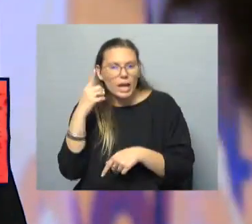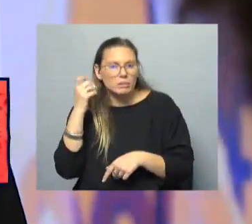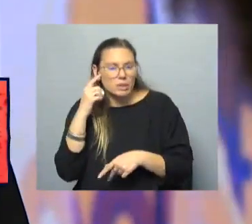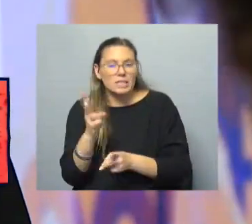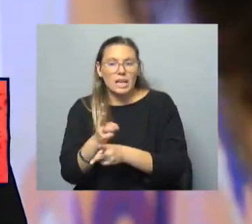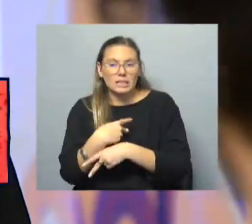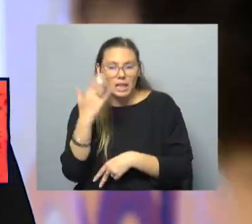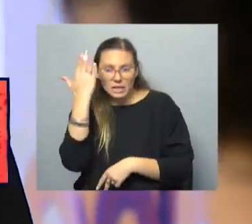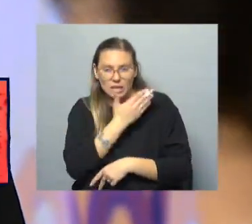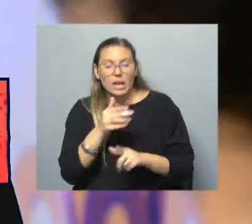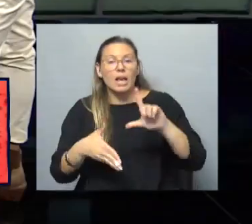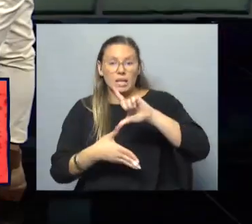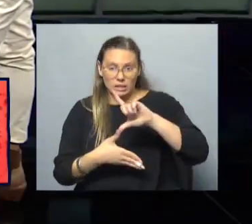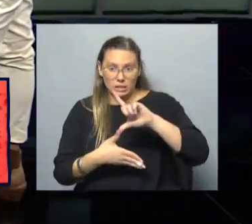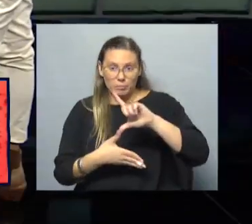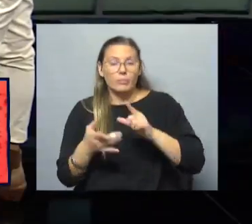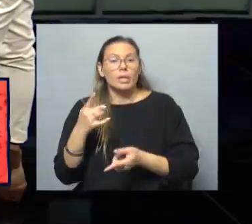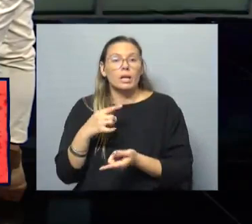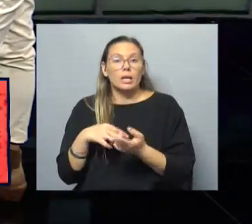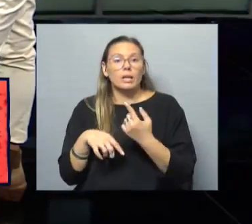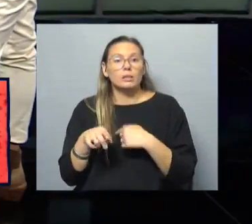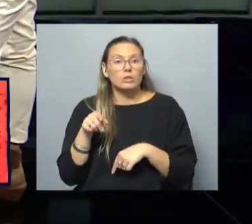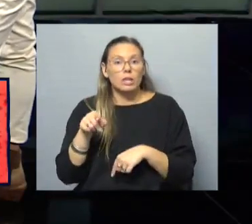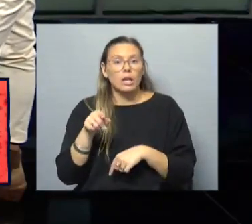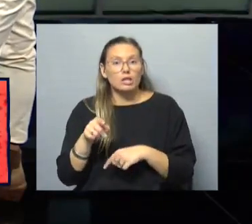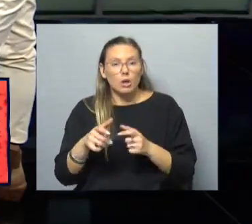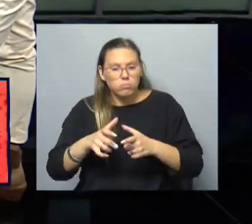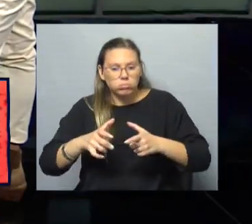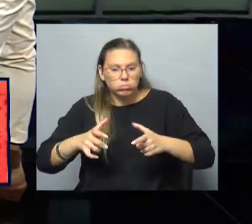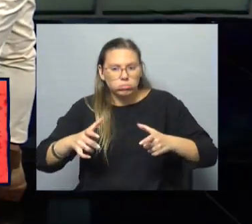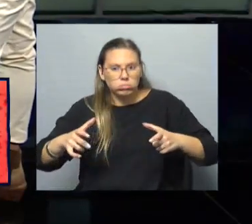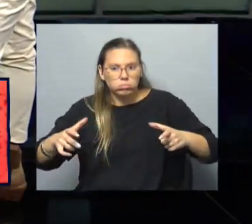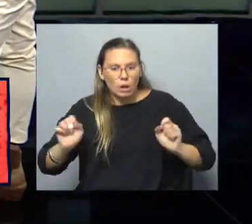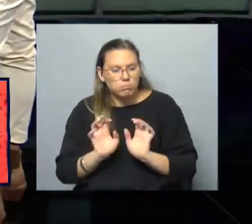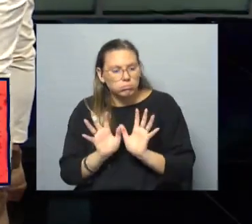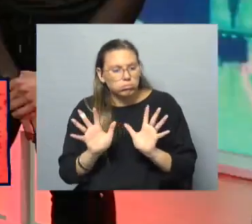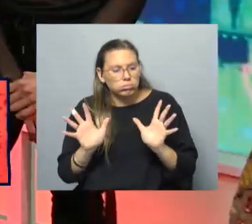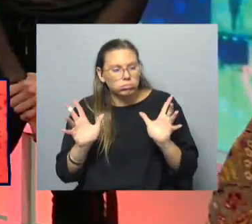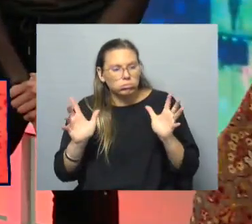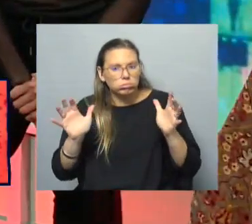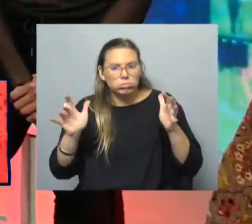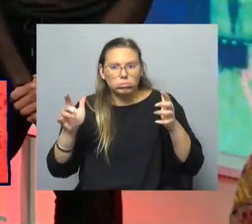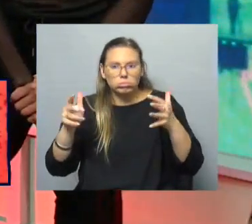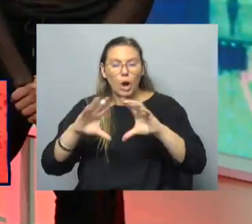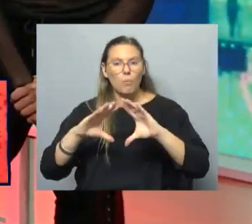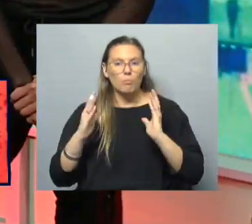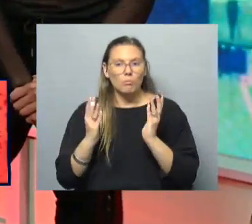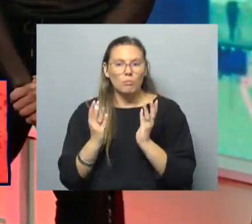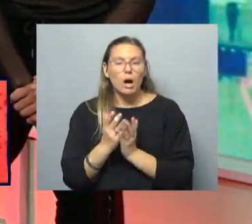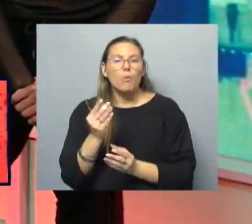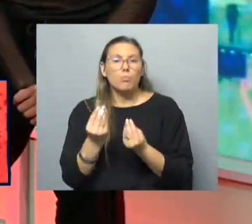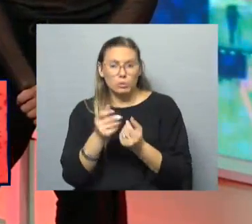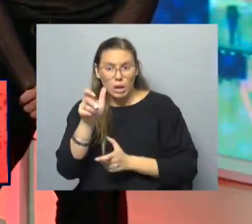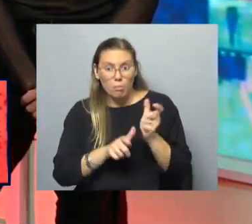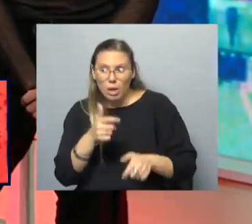trans, negra y latina. Entonces eso fue como creciendo en todo el mundo y se fue esparciendo. Fue también porque mucha gente